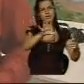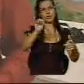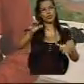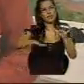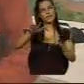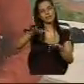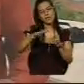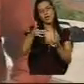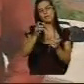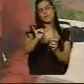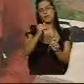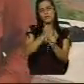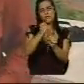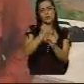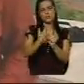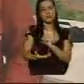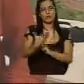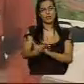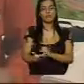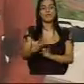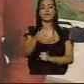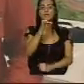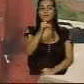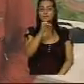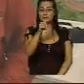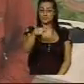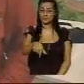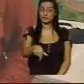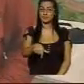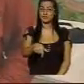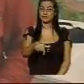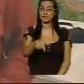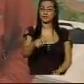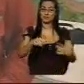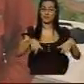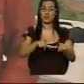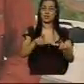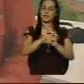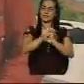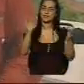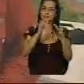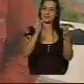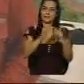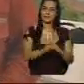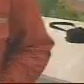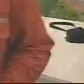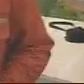va a ser esta dinámica importante. La información que manejamos desde acá, amigas y amigos, desde esta unidad educativa, y con ella retornamos el paso a los estudios.